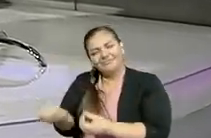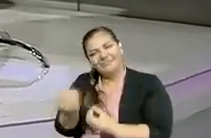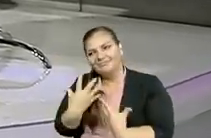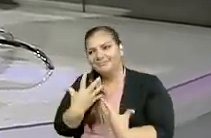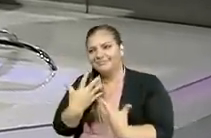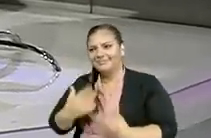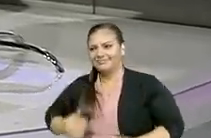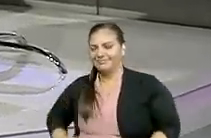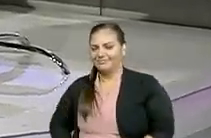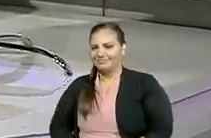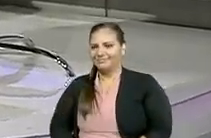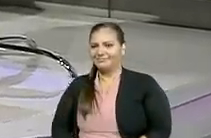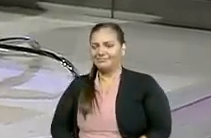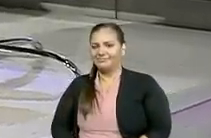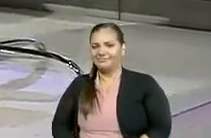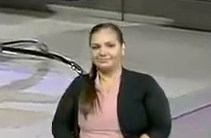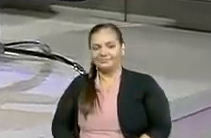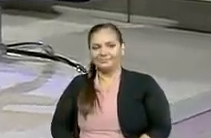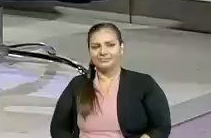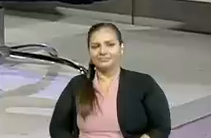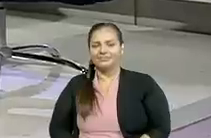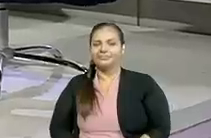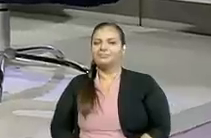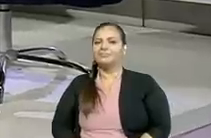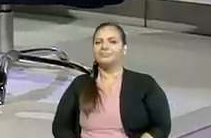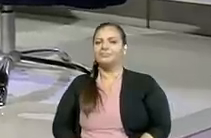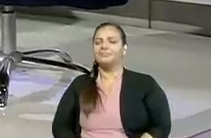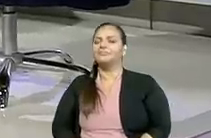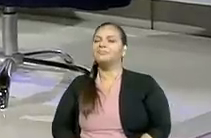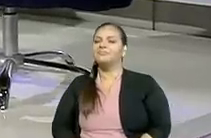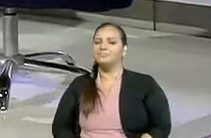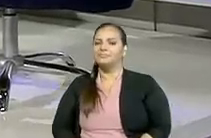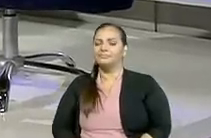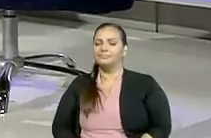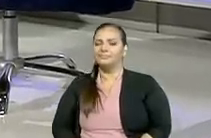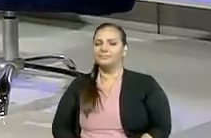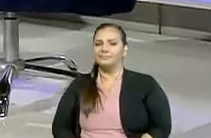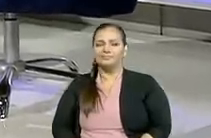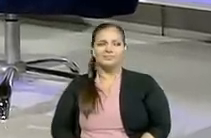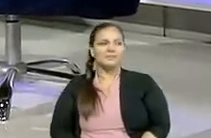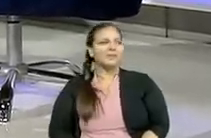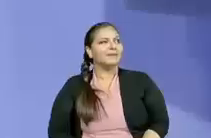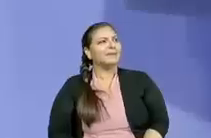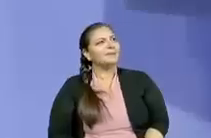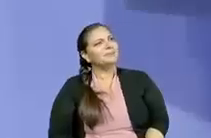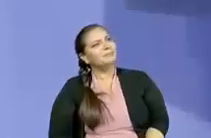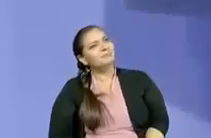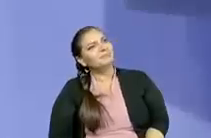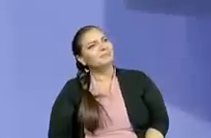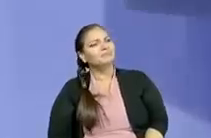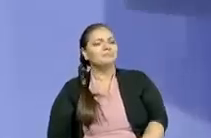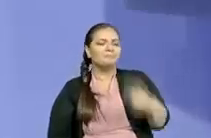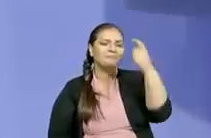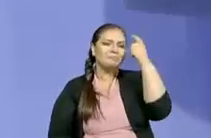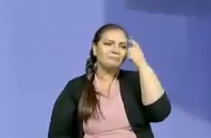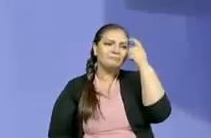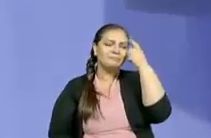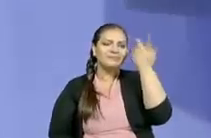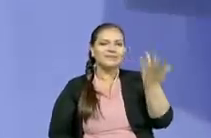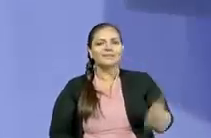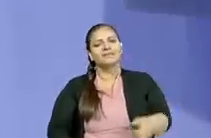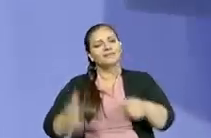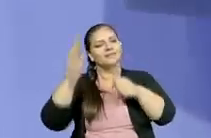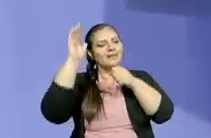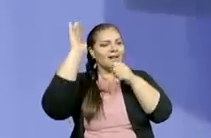adelantarnos algo, aquello de lo más importante que seguramente dirá usted en su discurso para Guayaquil y para el Ecuador entero? Mire, lo